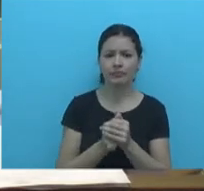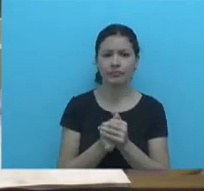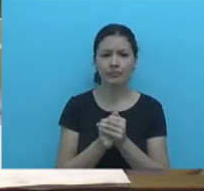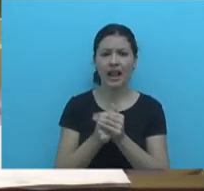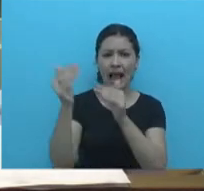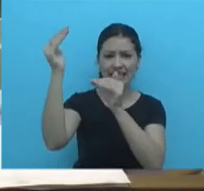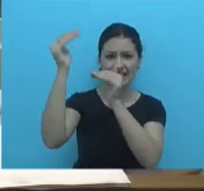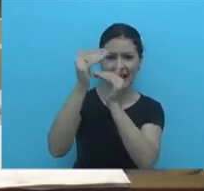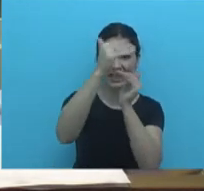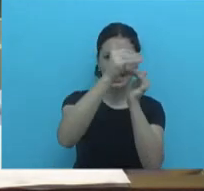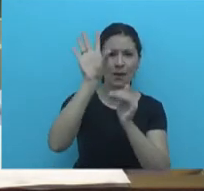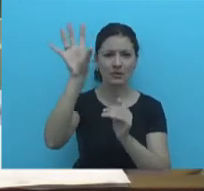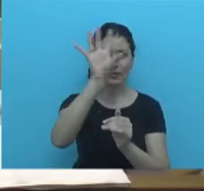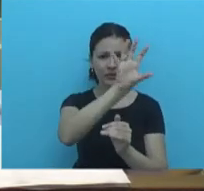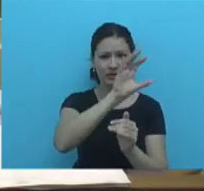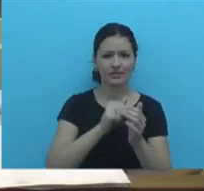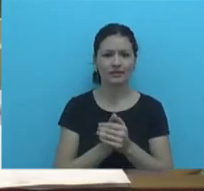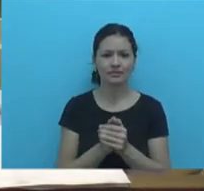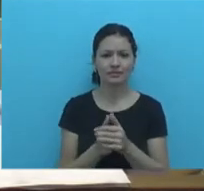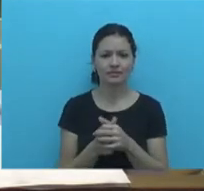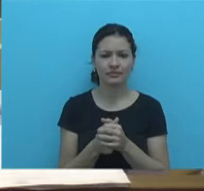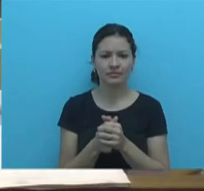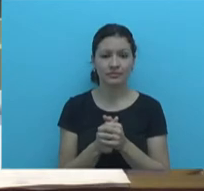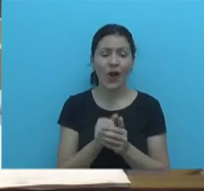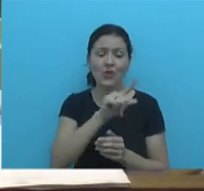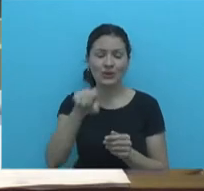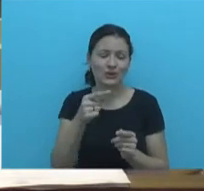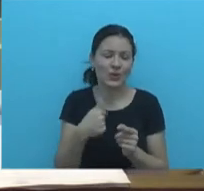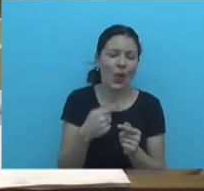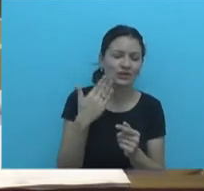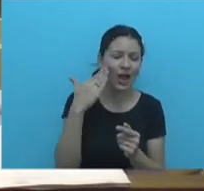nos conocen acá porque somos los que damos dos besos,